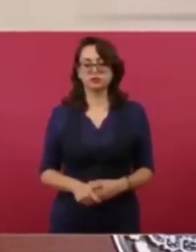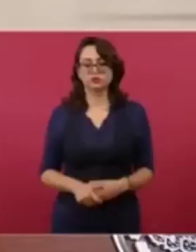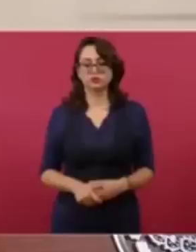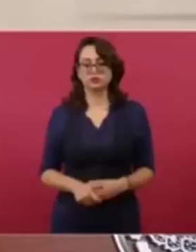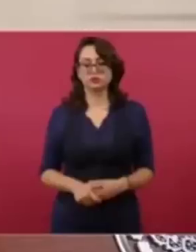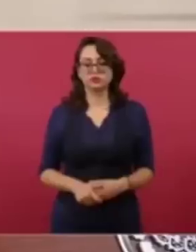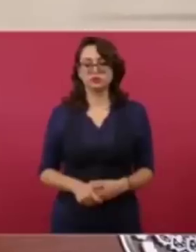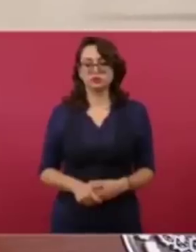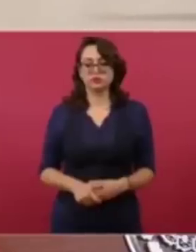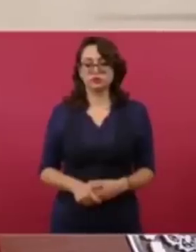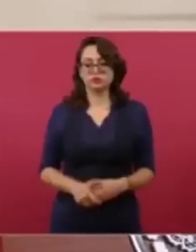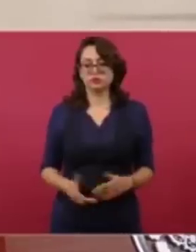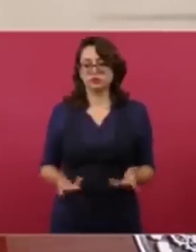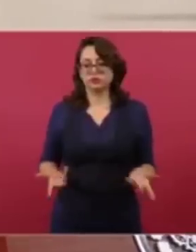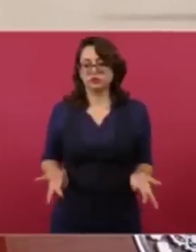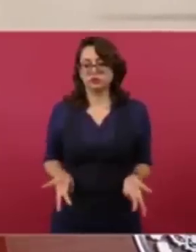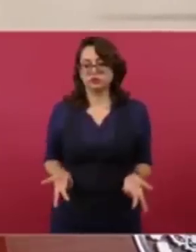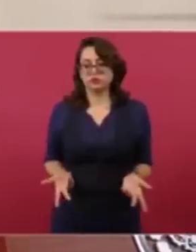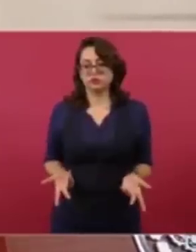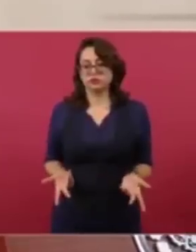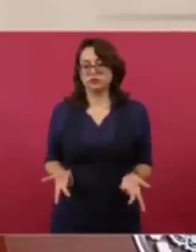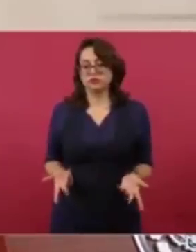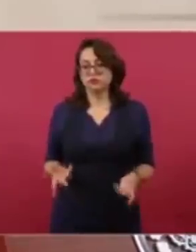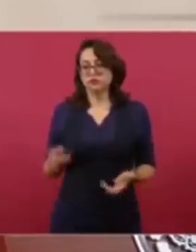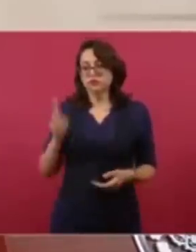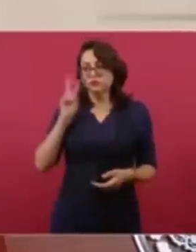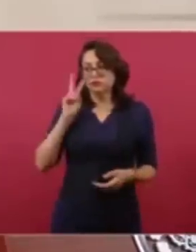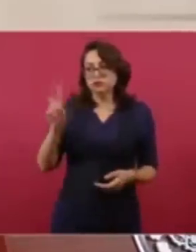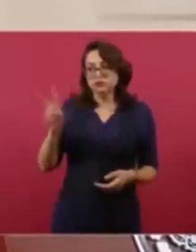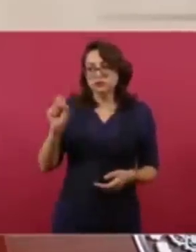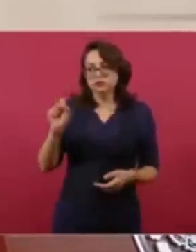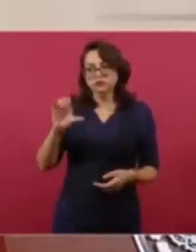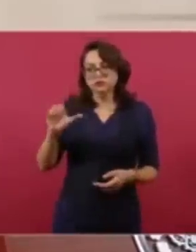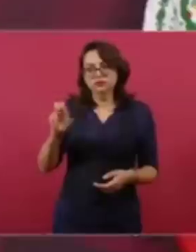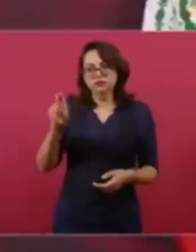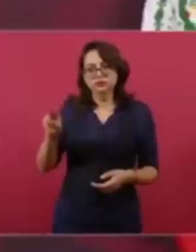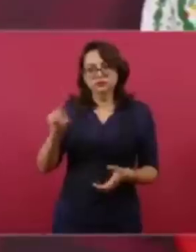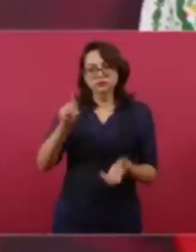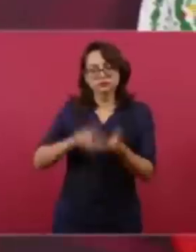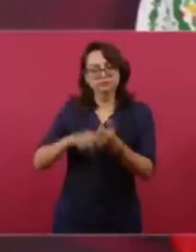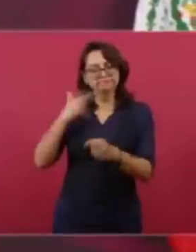responsabilidad de parte de ellos acerca de este tema,